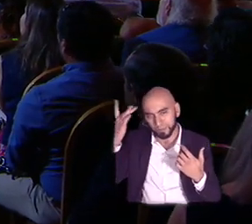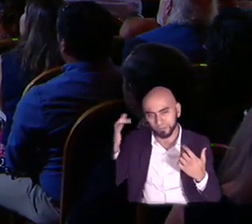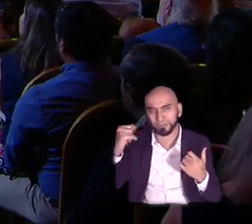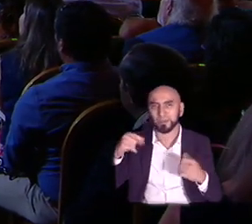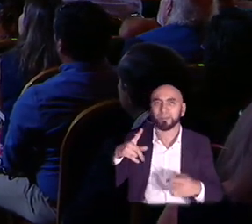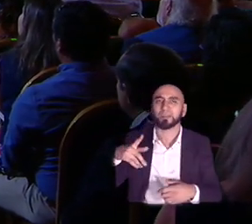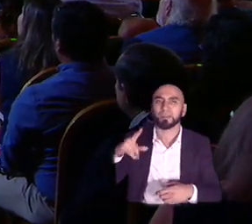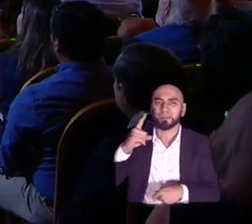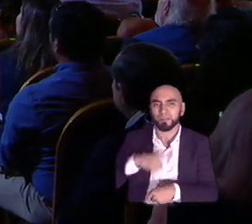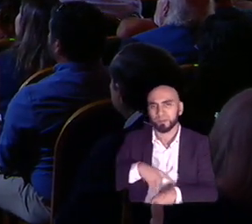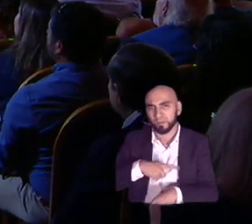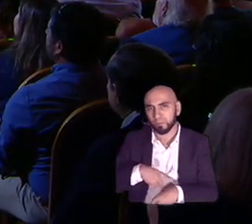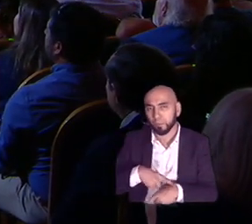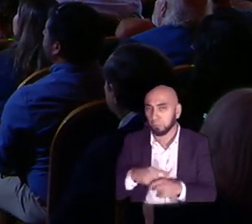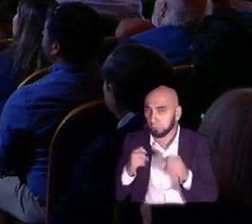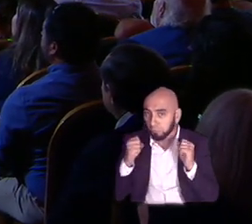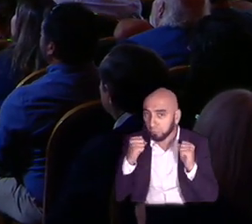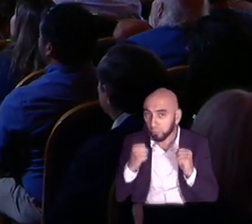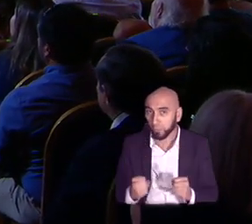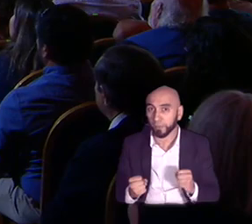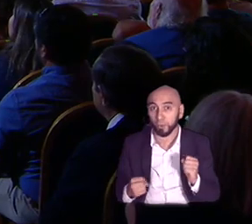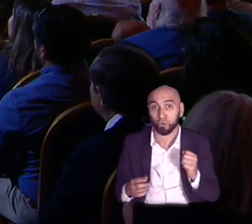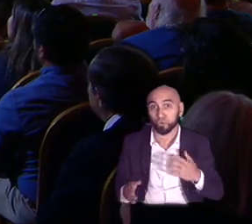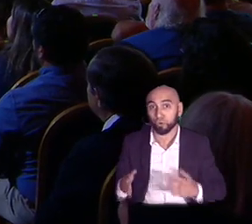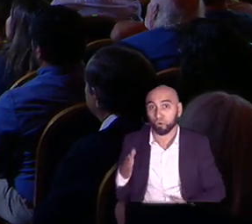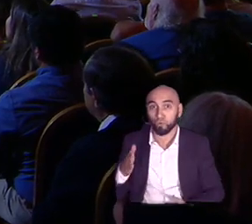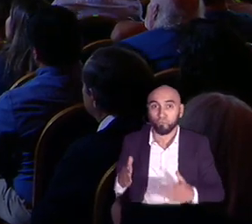tiempo. ¿Podría un robot avanzado